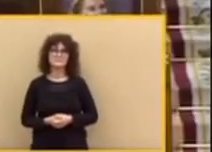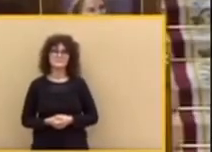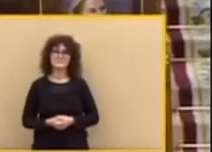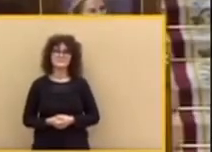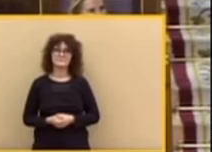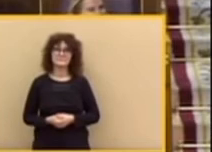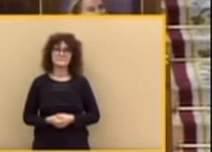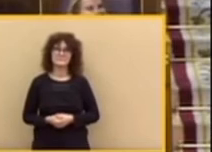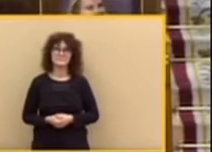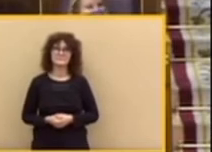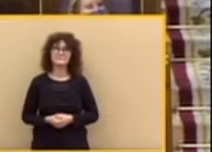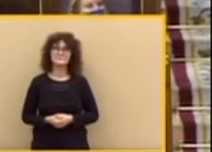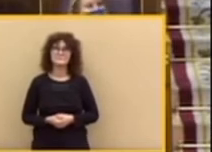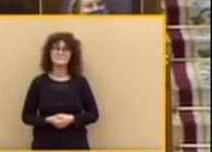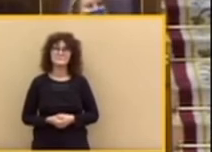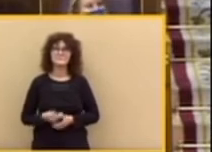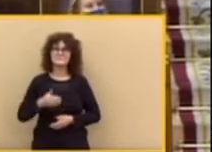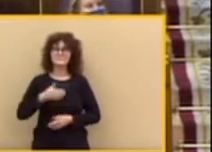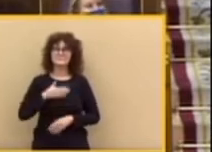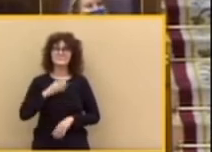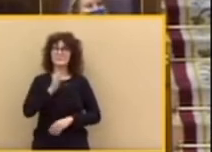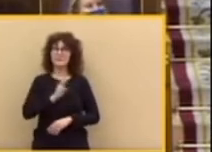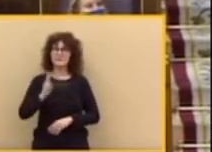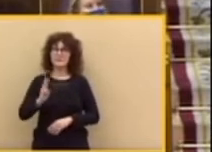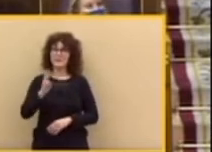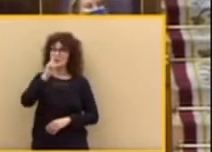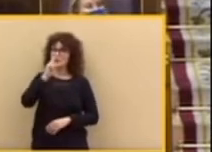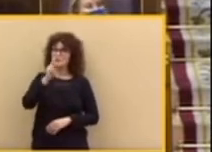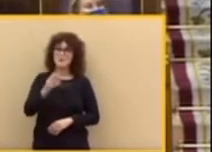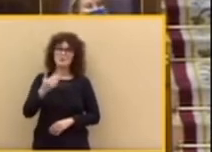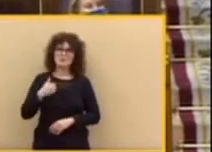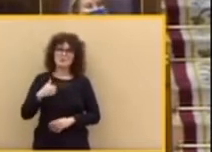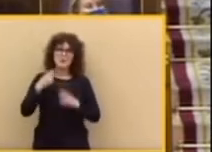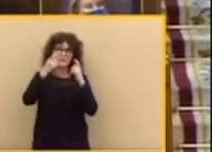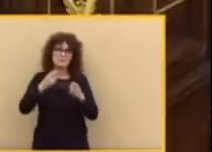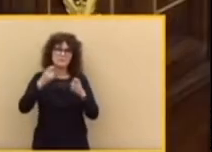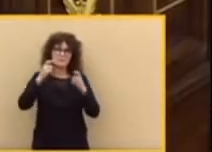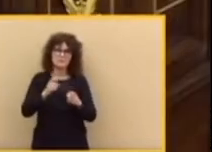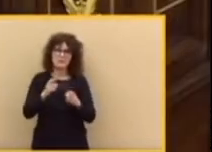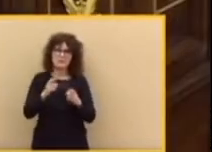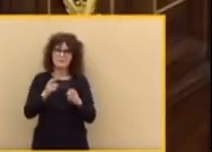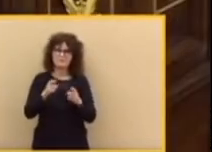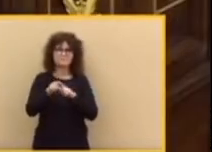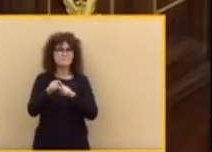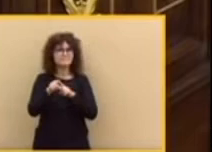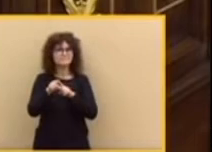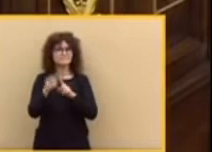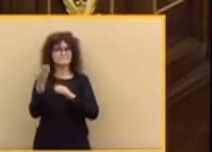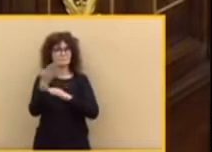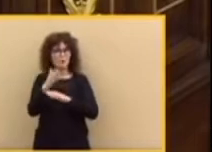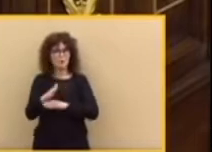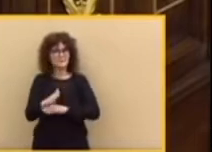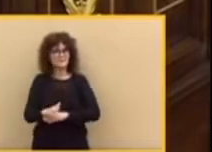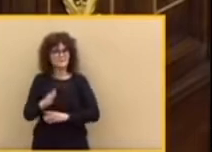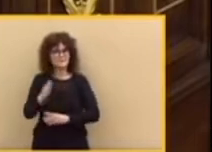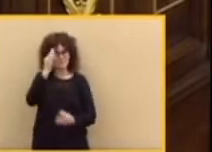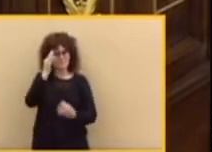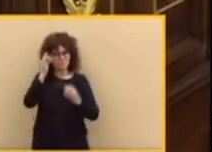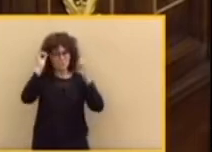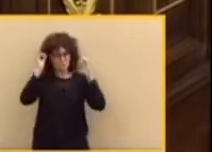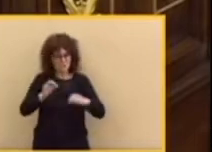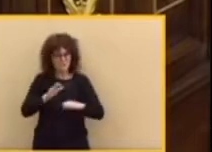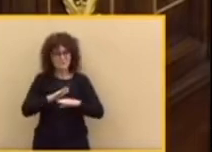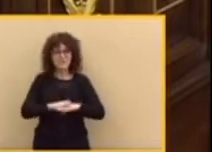hemos pasado dos años intentando reagrupar el espacio electoral con propuestas concretas para que sánchez no fuera presidente usted no sabe muy bien